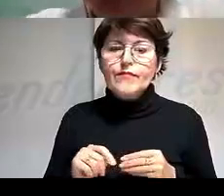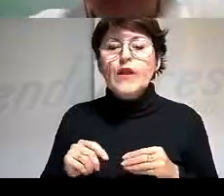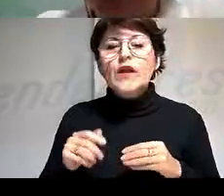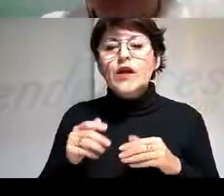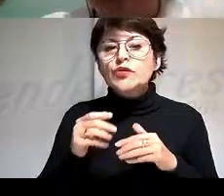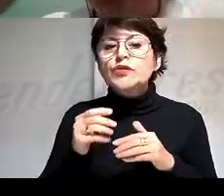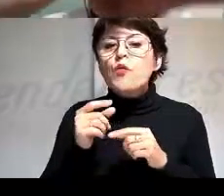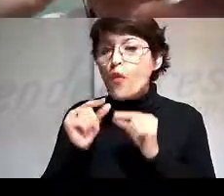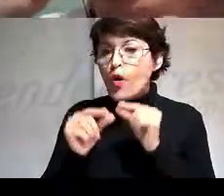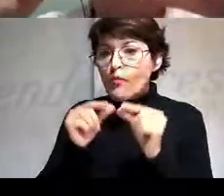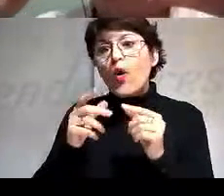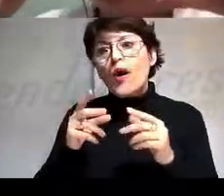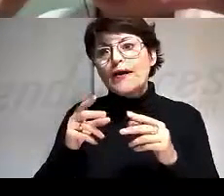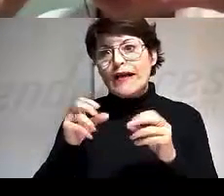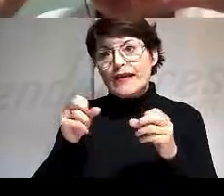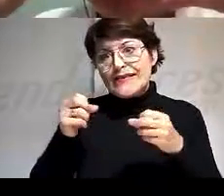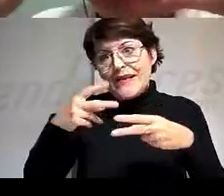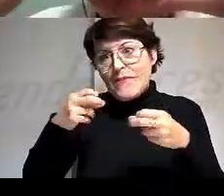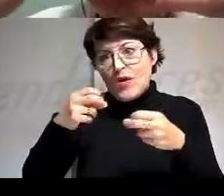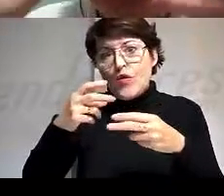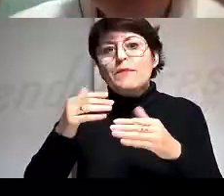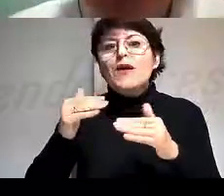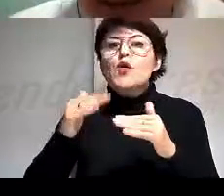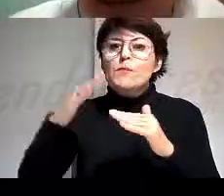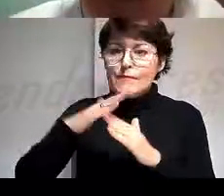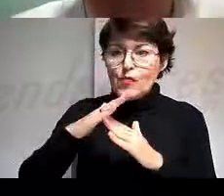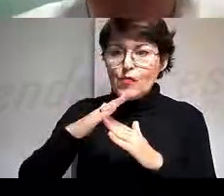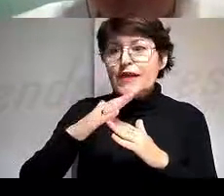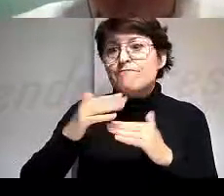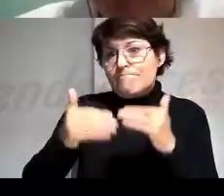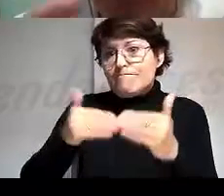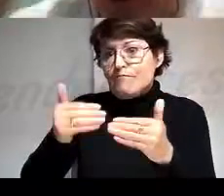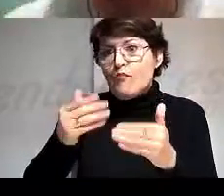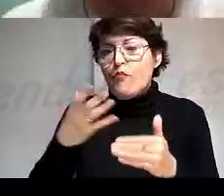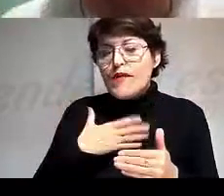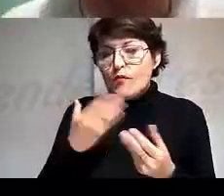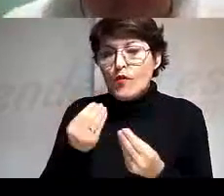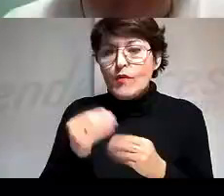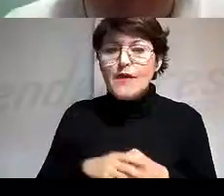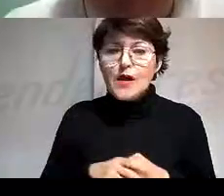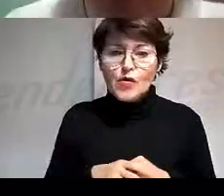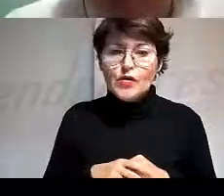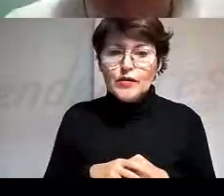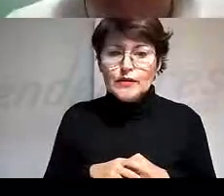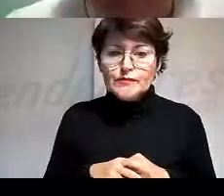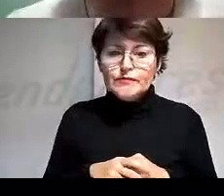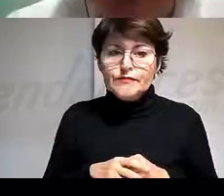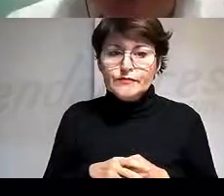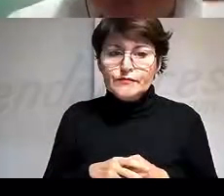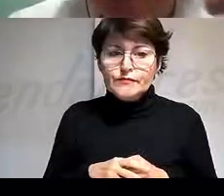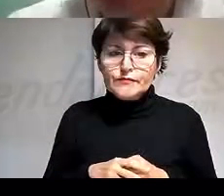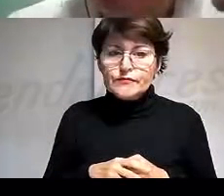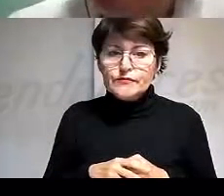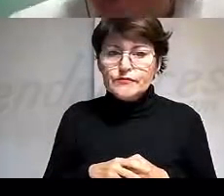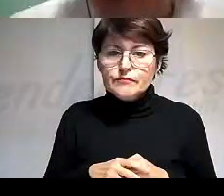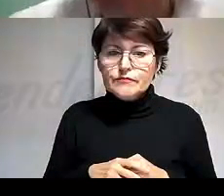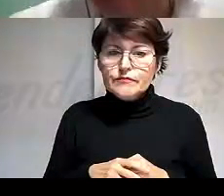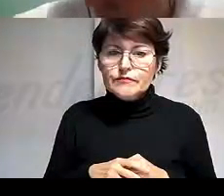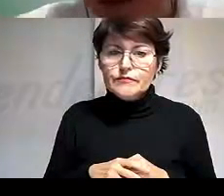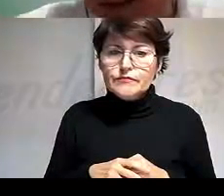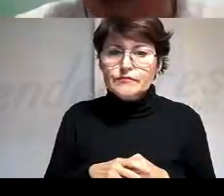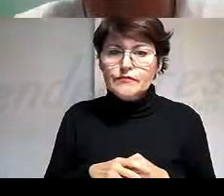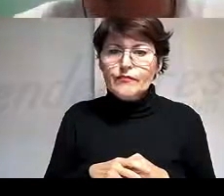en el tiempo. Ahora, que nadie os diga, eso sí que ha de quedar claro desde ya, que nadie os diga que la